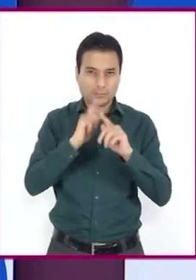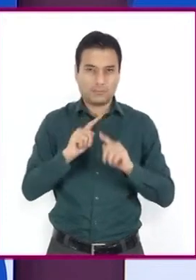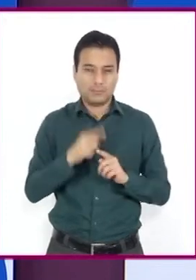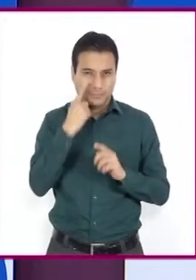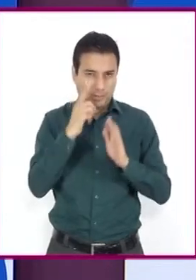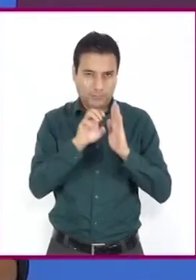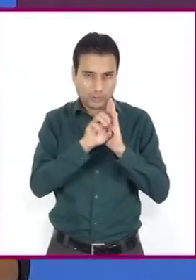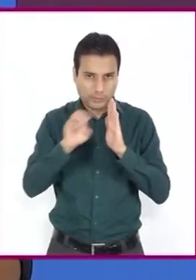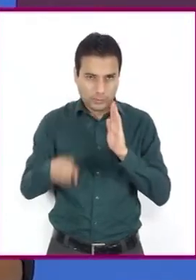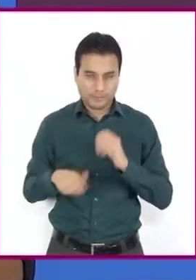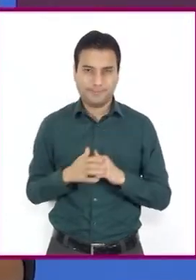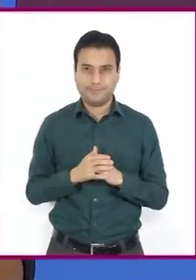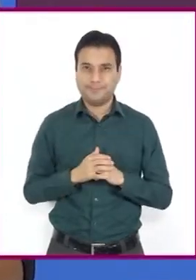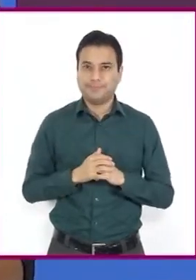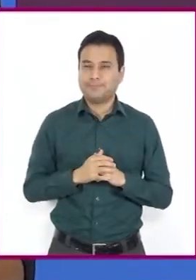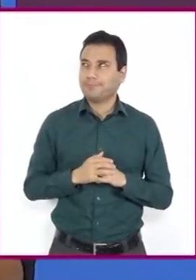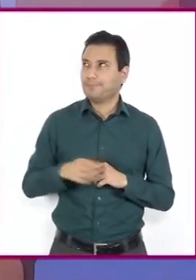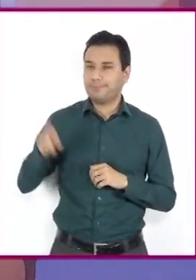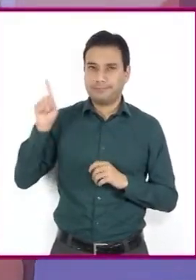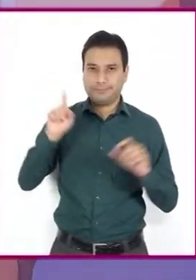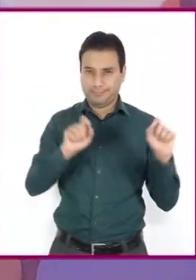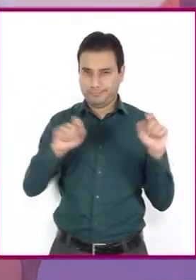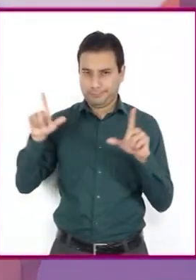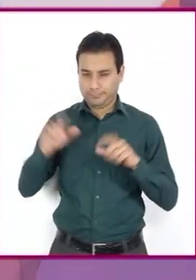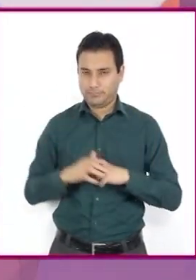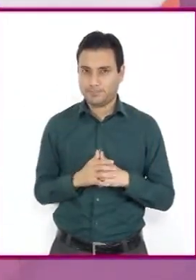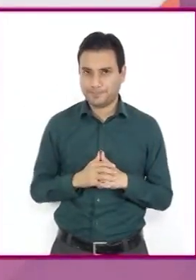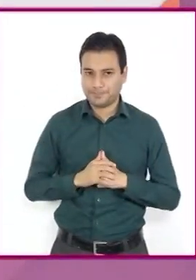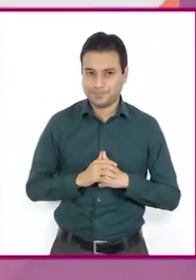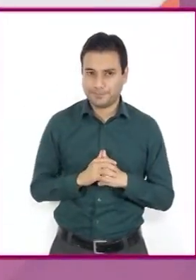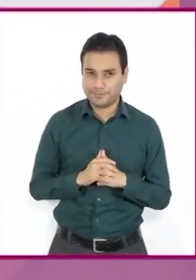ejemplo, en el siguiente caso de reglamento escolar.